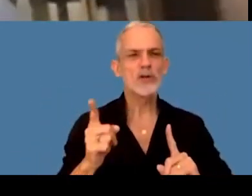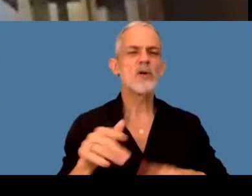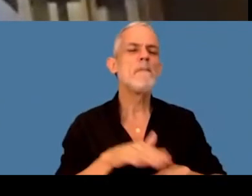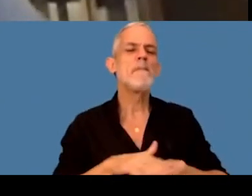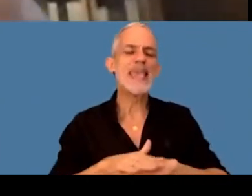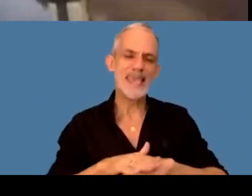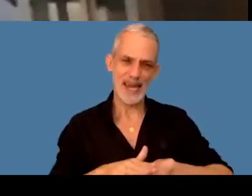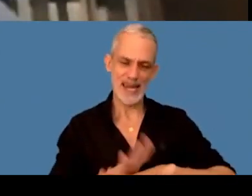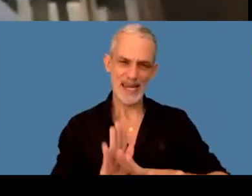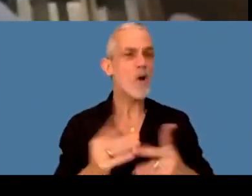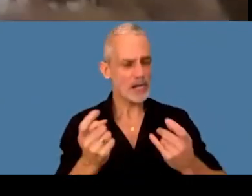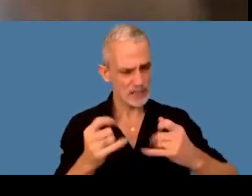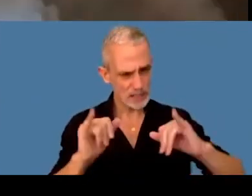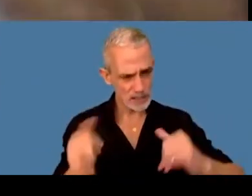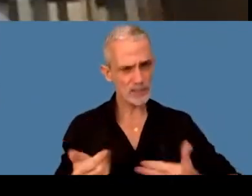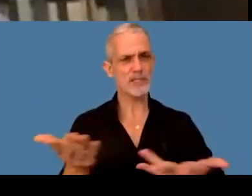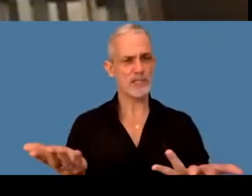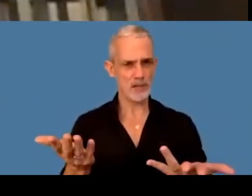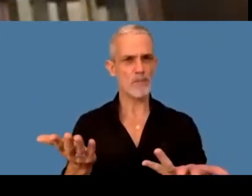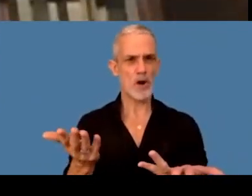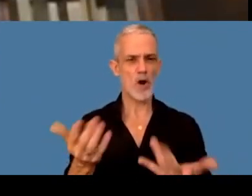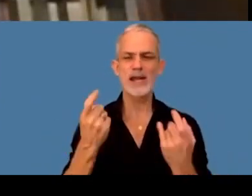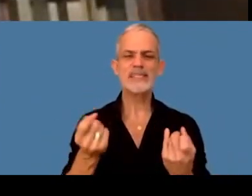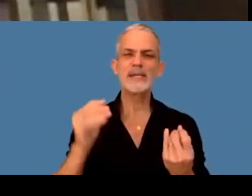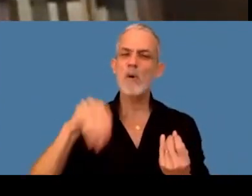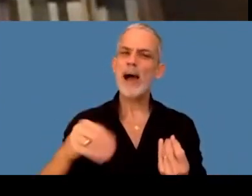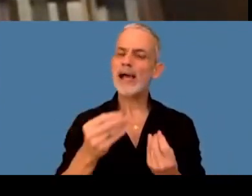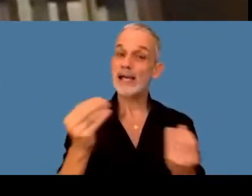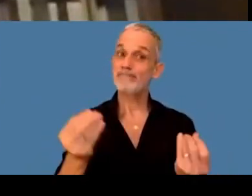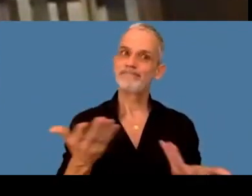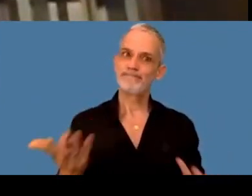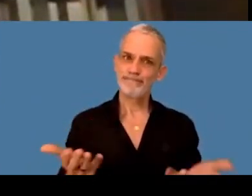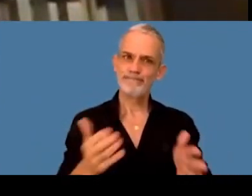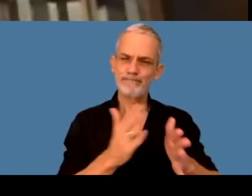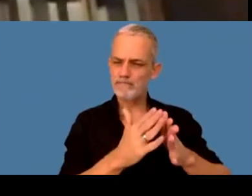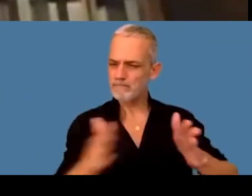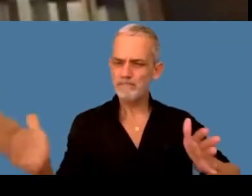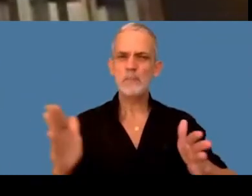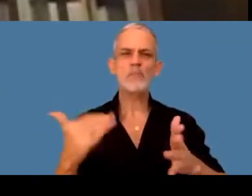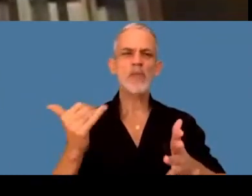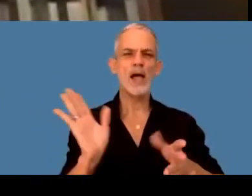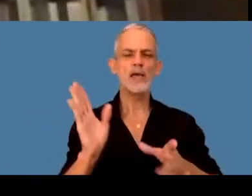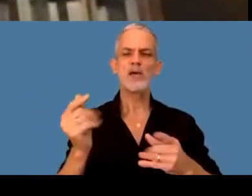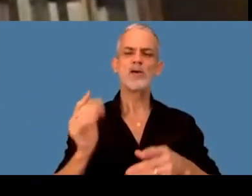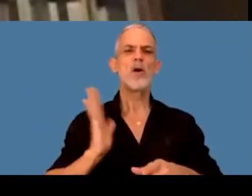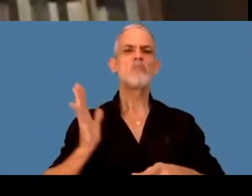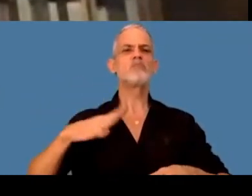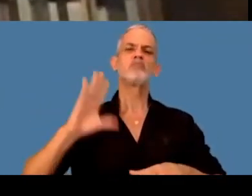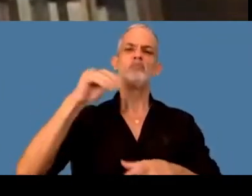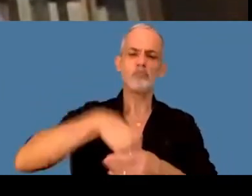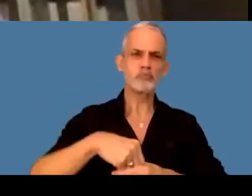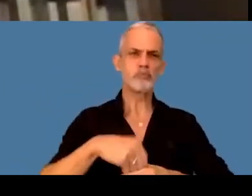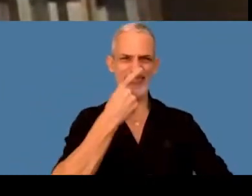y necesario. Pero lo que necesitamos también es que haya un involucramiento, porque esos intereses,